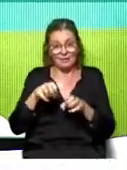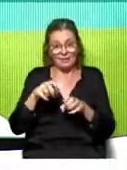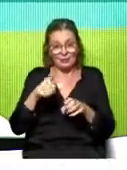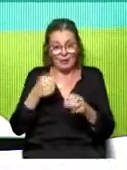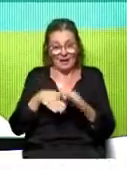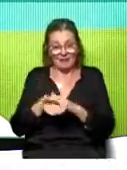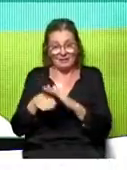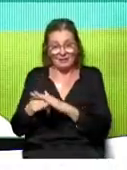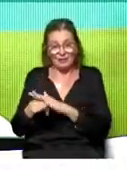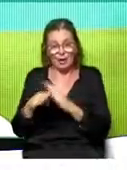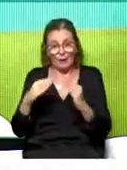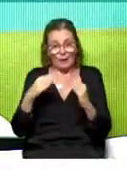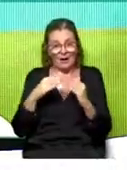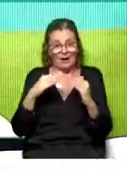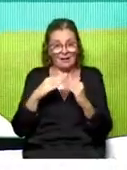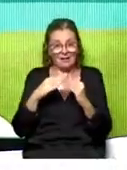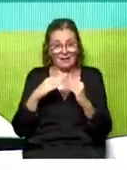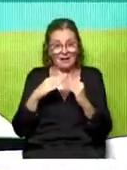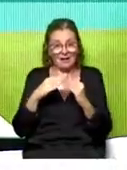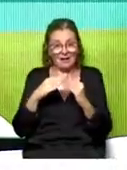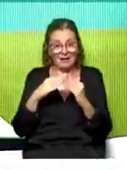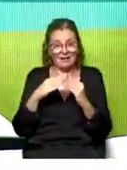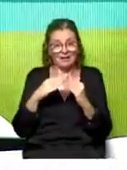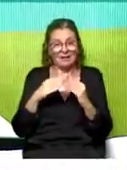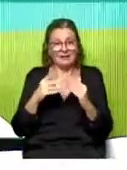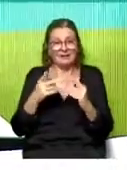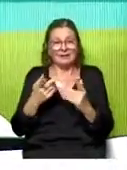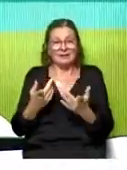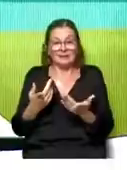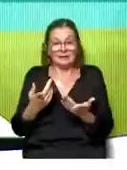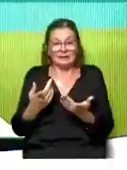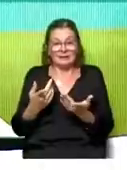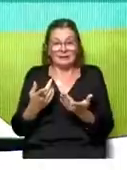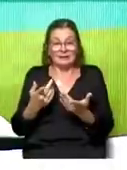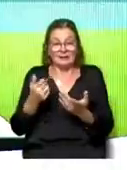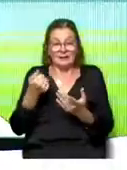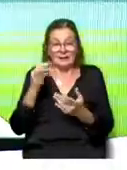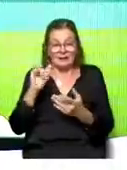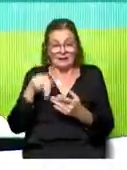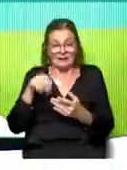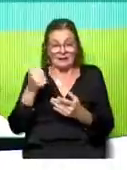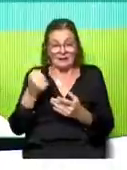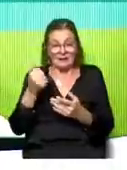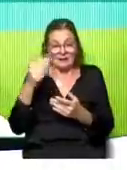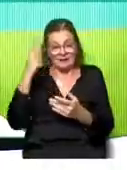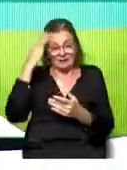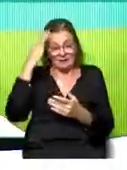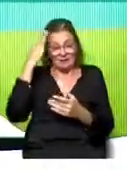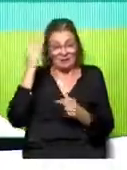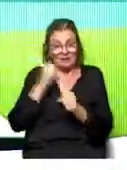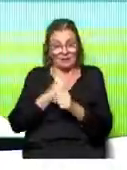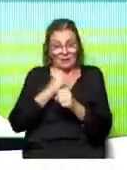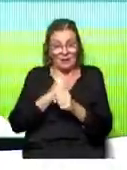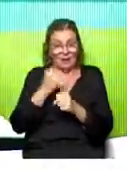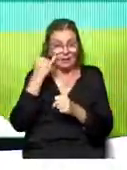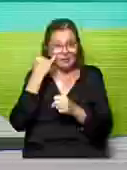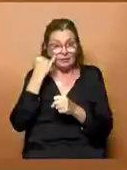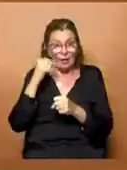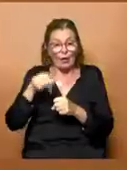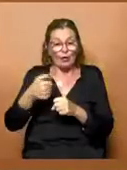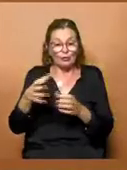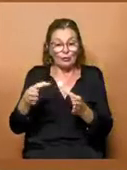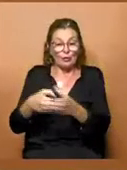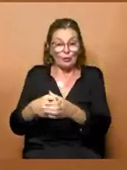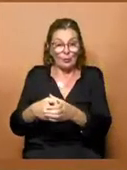acceso a una vivienda en emergencia habitacional, que Karina, muchos de los que están acá la viven, porque las trabajadoras sexuales son otra